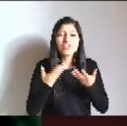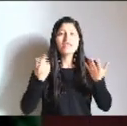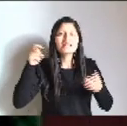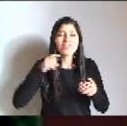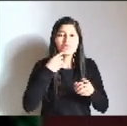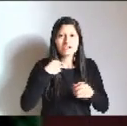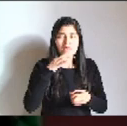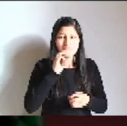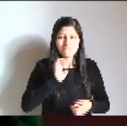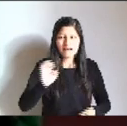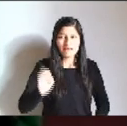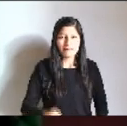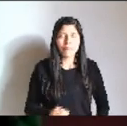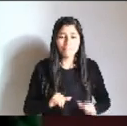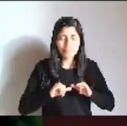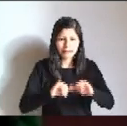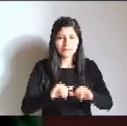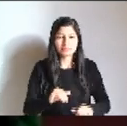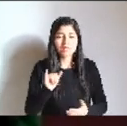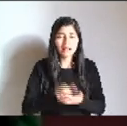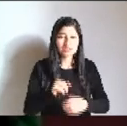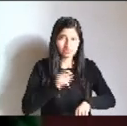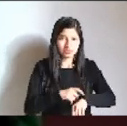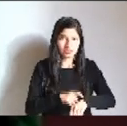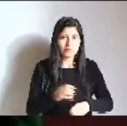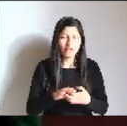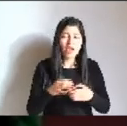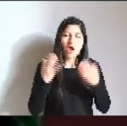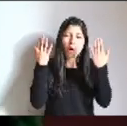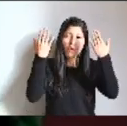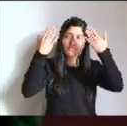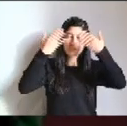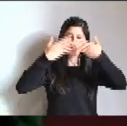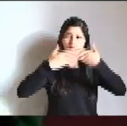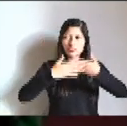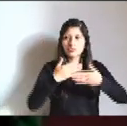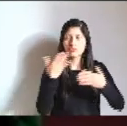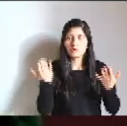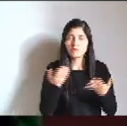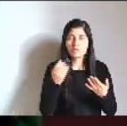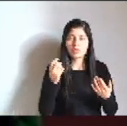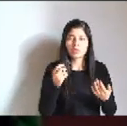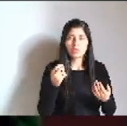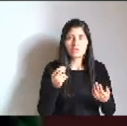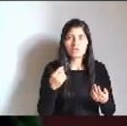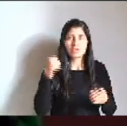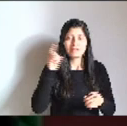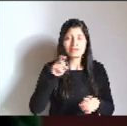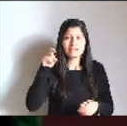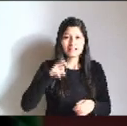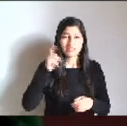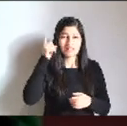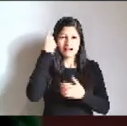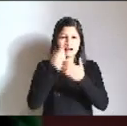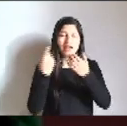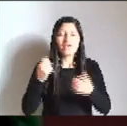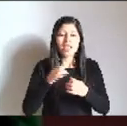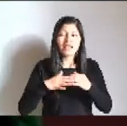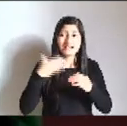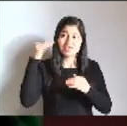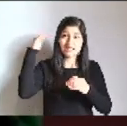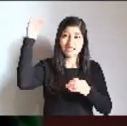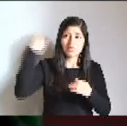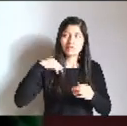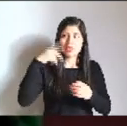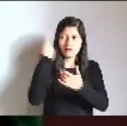actuar nuestra fe. Son en estos momentos de oscuridad donde debe crecer nuestra confianza en Dios.